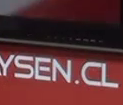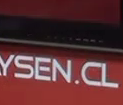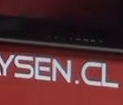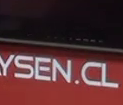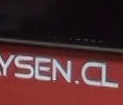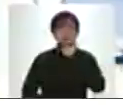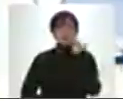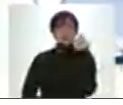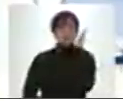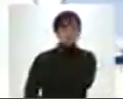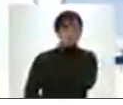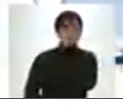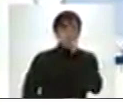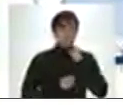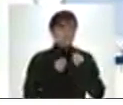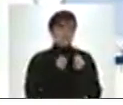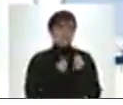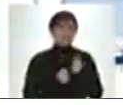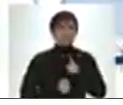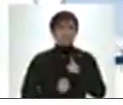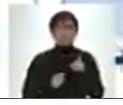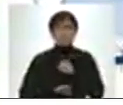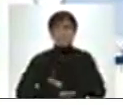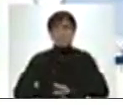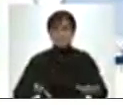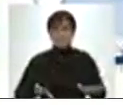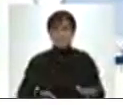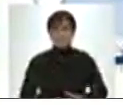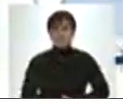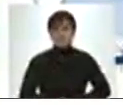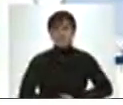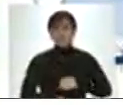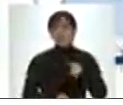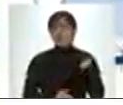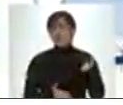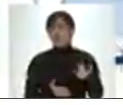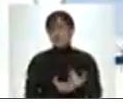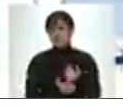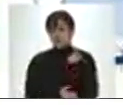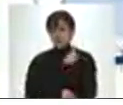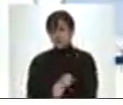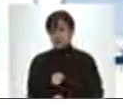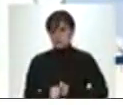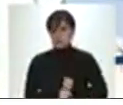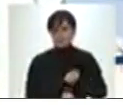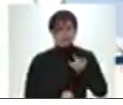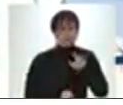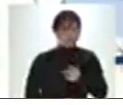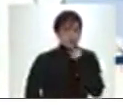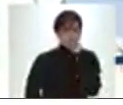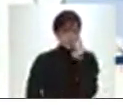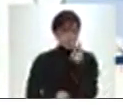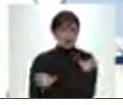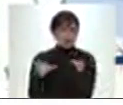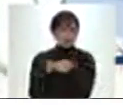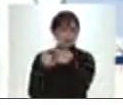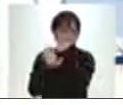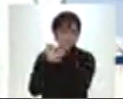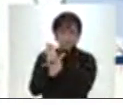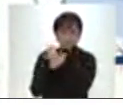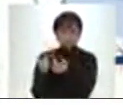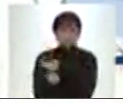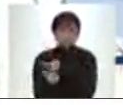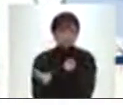de pensiones. Frente a esta realidad y después de un año, lo único que han visto los chilenos es un conjunto de políticas públicas